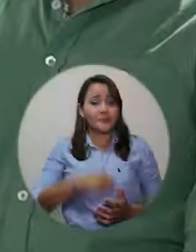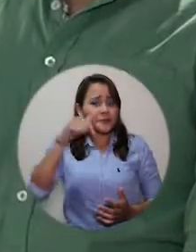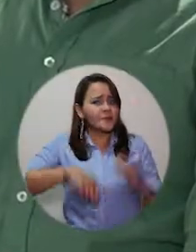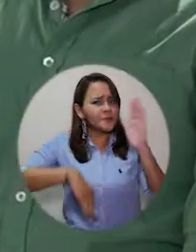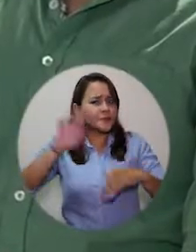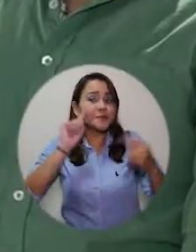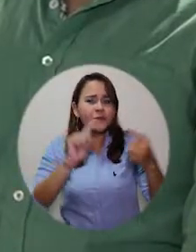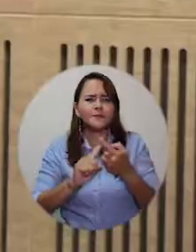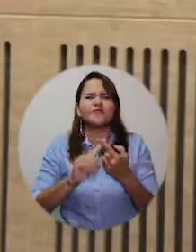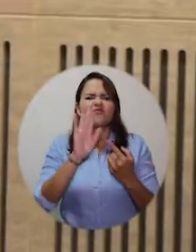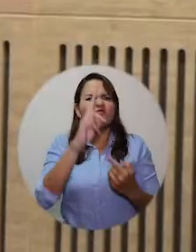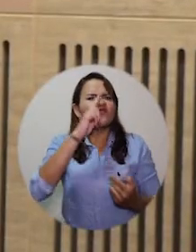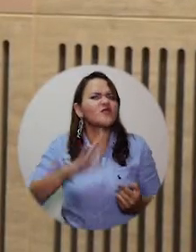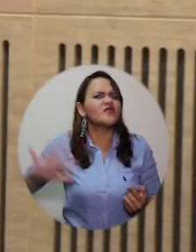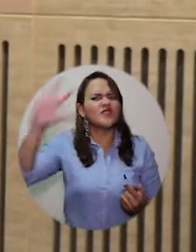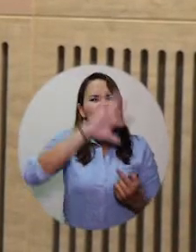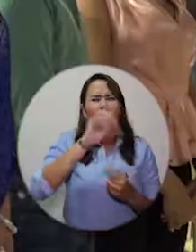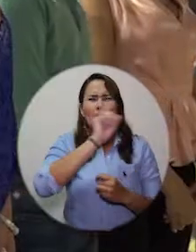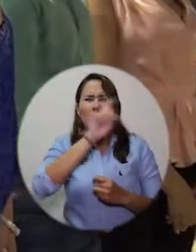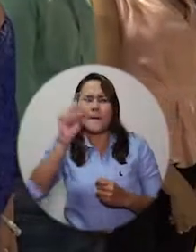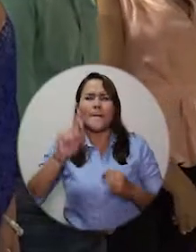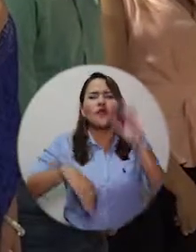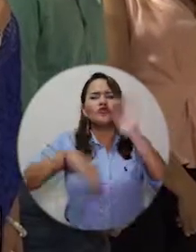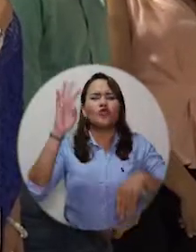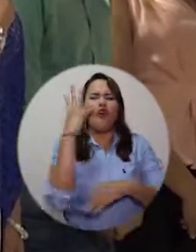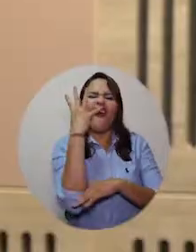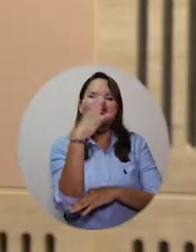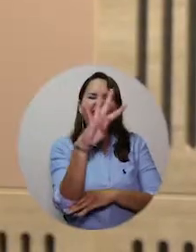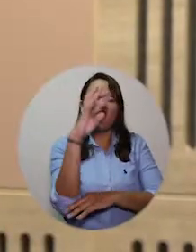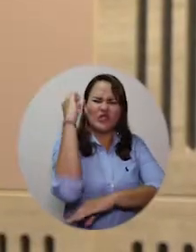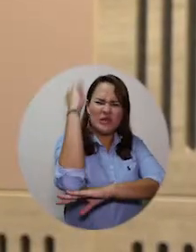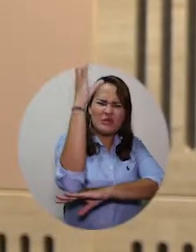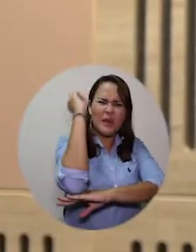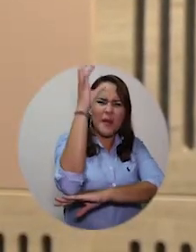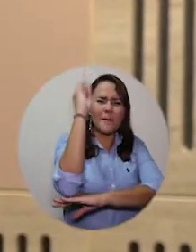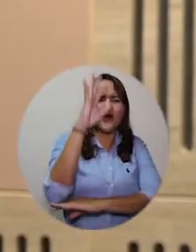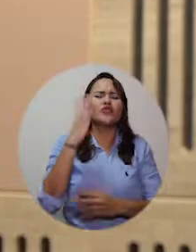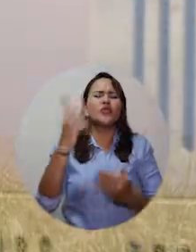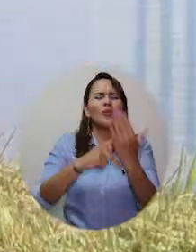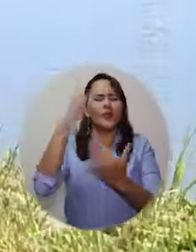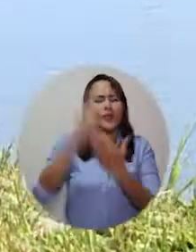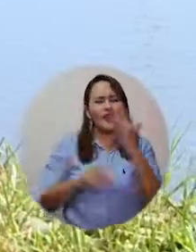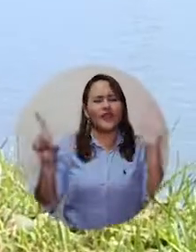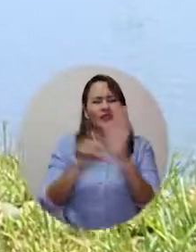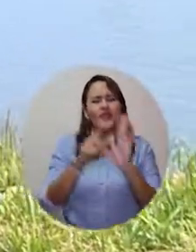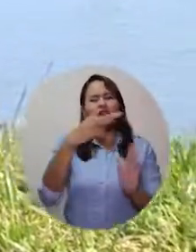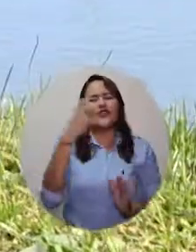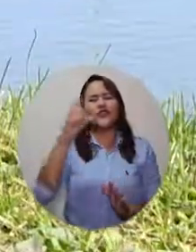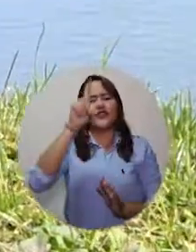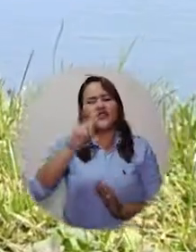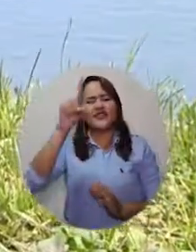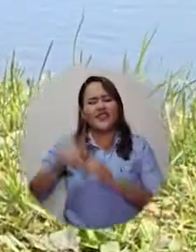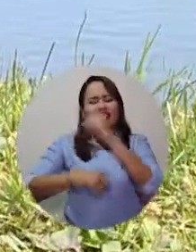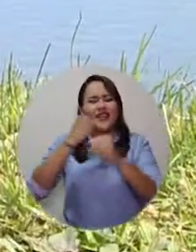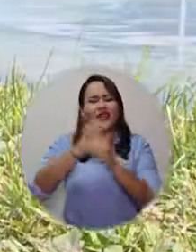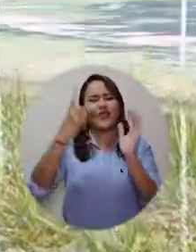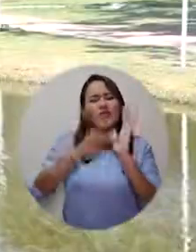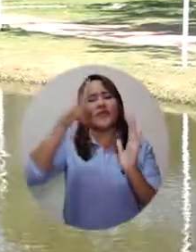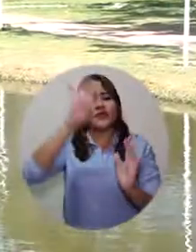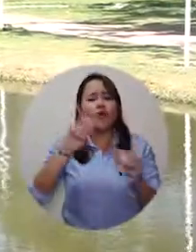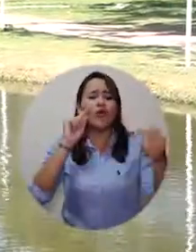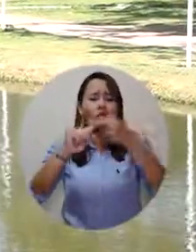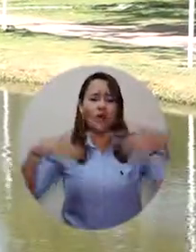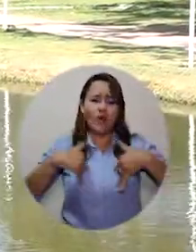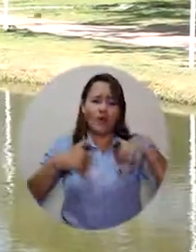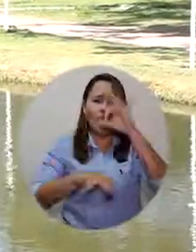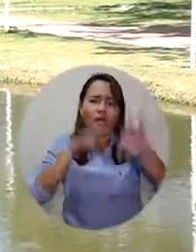Como parte de una gira nacional de 14 audiencias públicas socializando el proyecto de ley 266 de 2019 del Código Nacional de